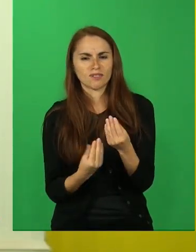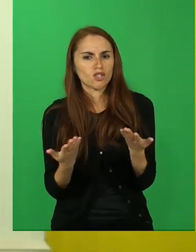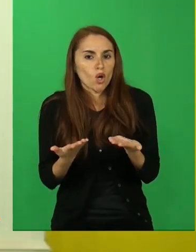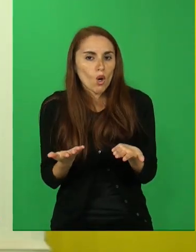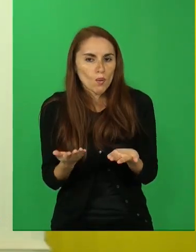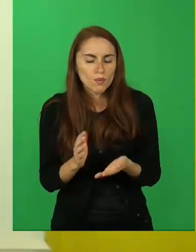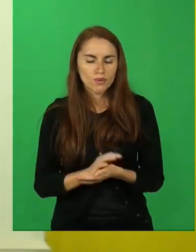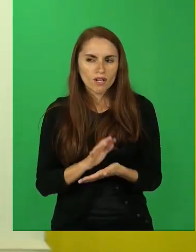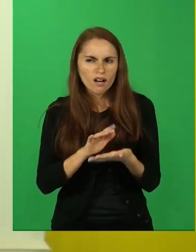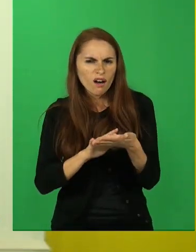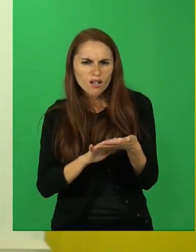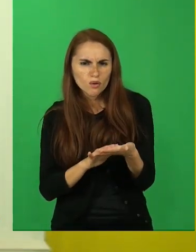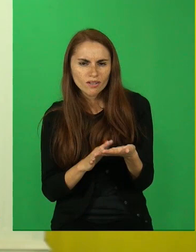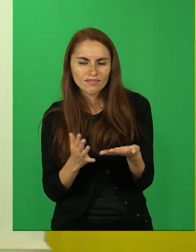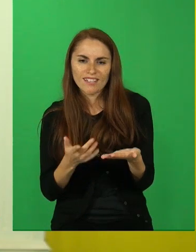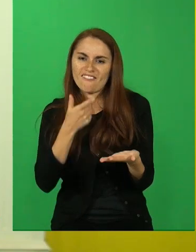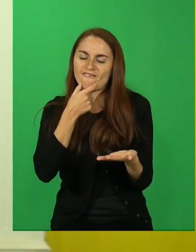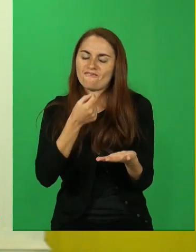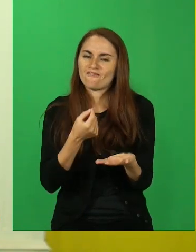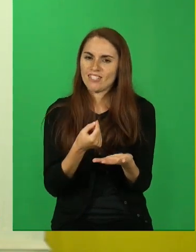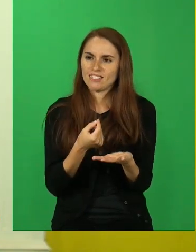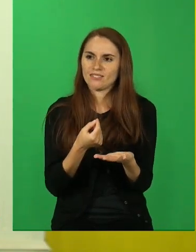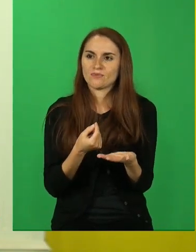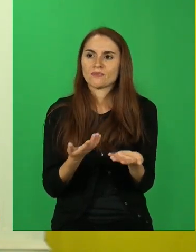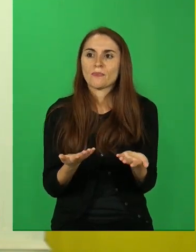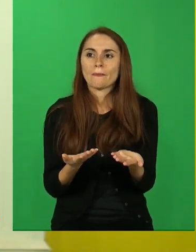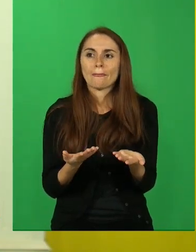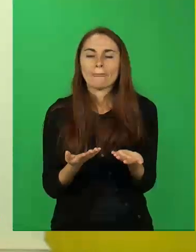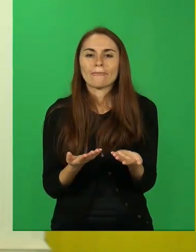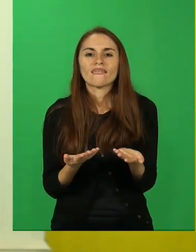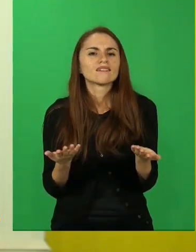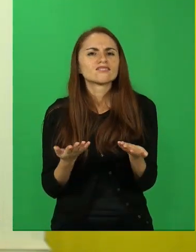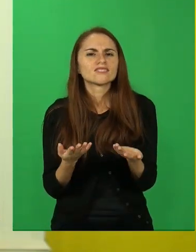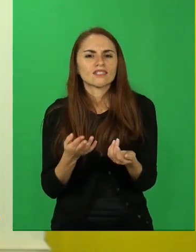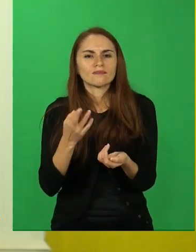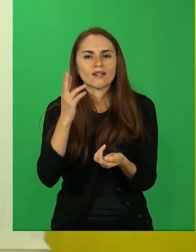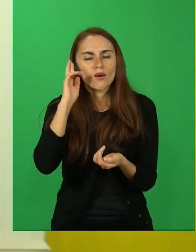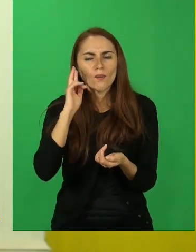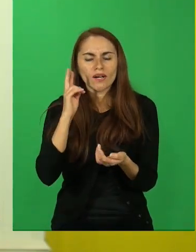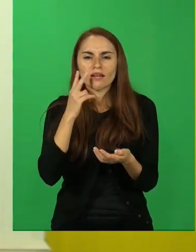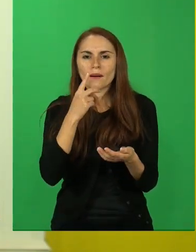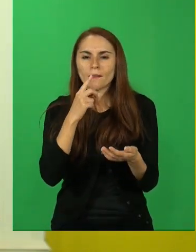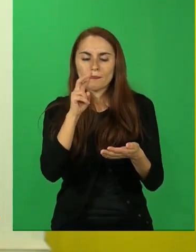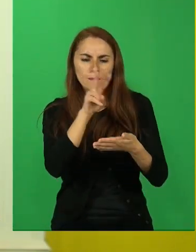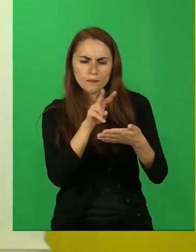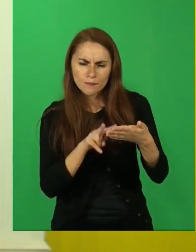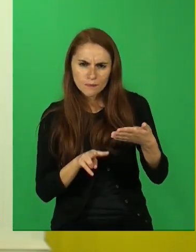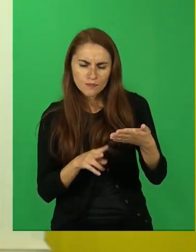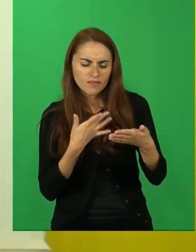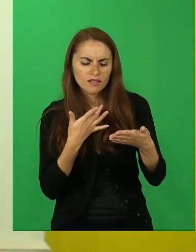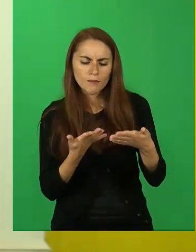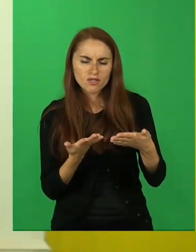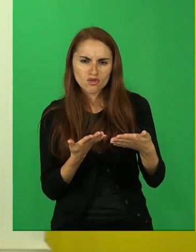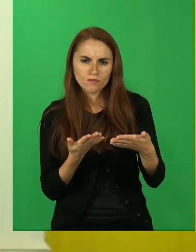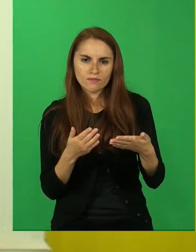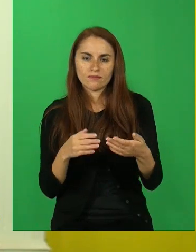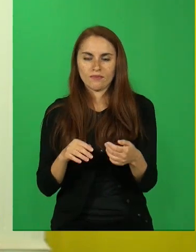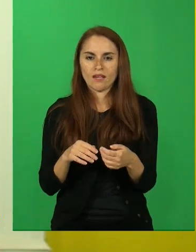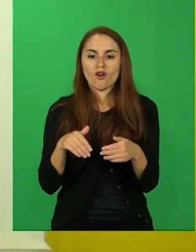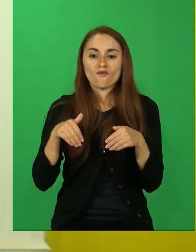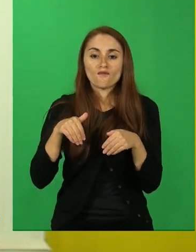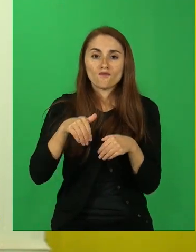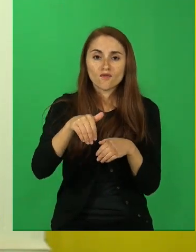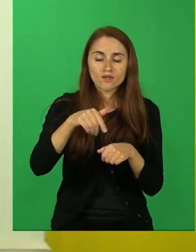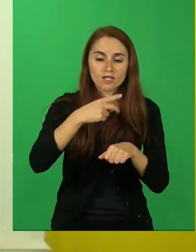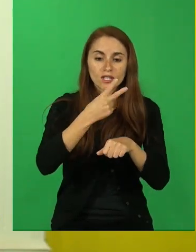resolver, profesora? Uy, más fácil todavía. ¿Qué es lo que te están diciendo en el problema? De que los buses salen cada 2,